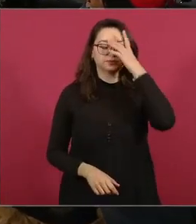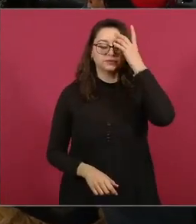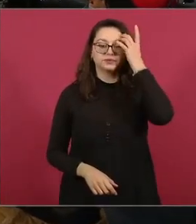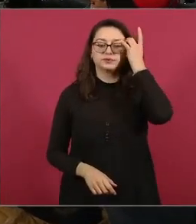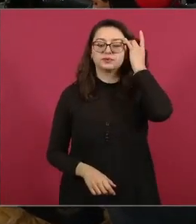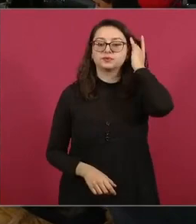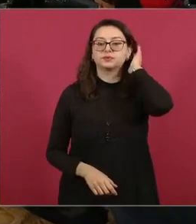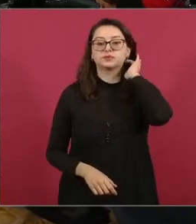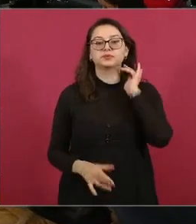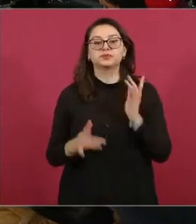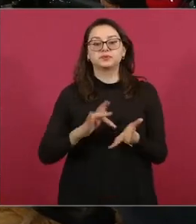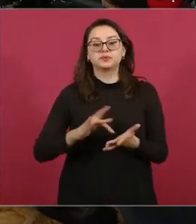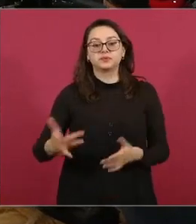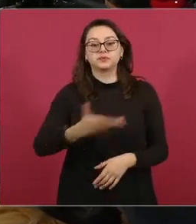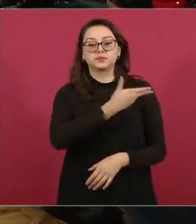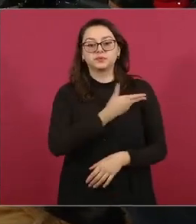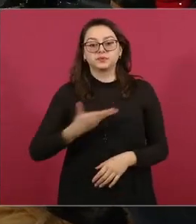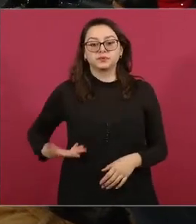Gracias, señor presidente.